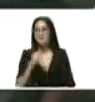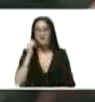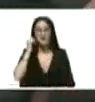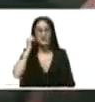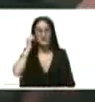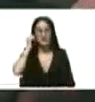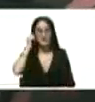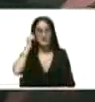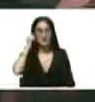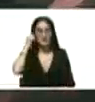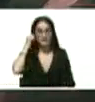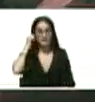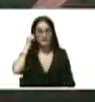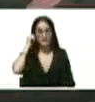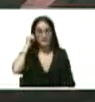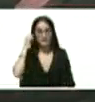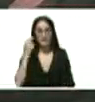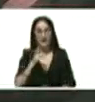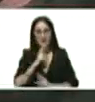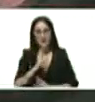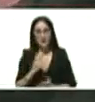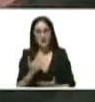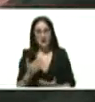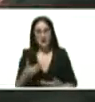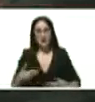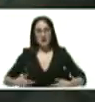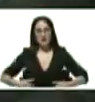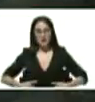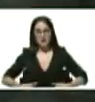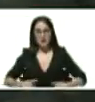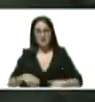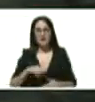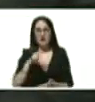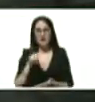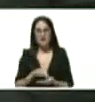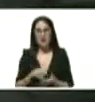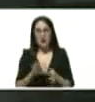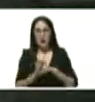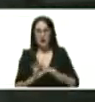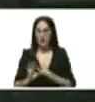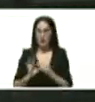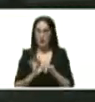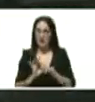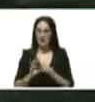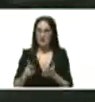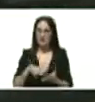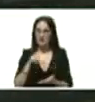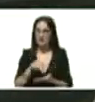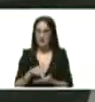¿Producto de qué? Del trabajo nacional, del esfuerzo nacional, de la unión, de la articulación nacional.